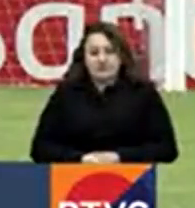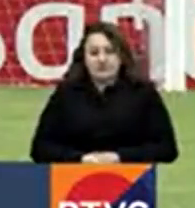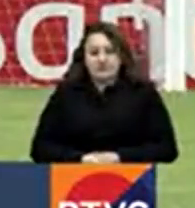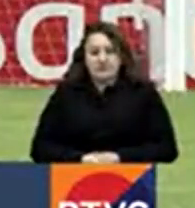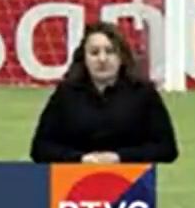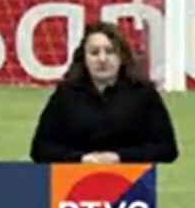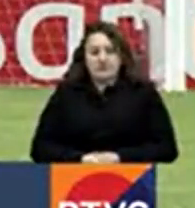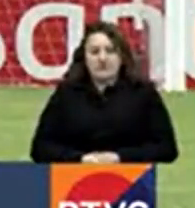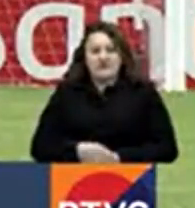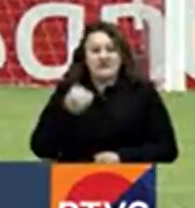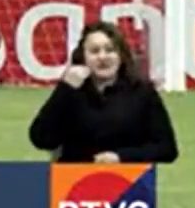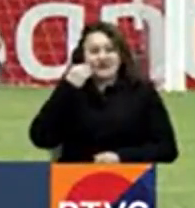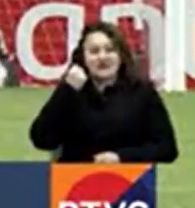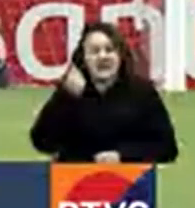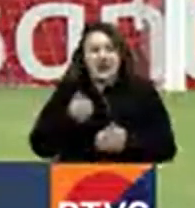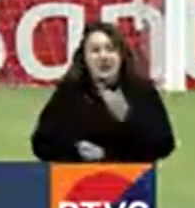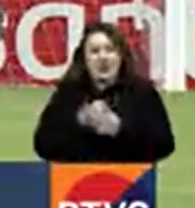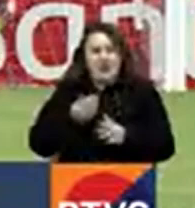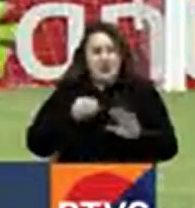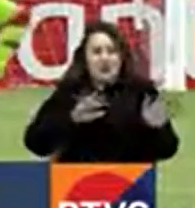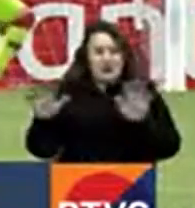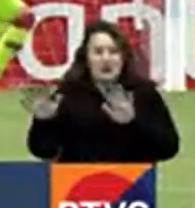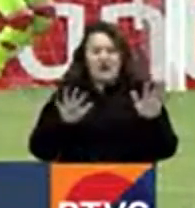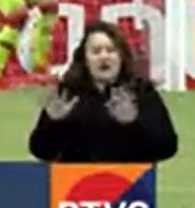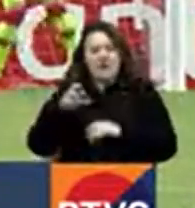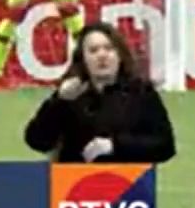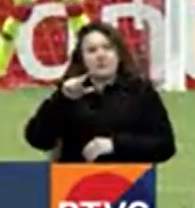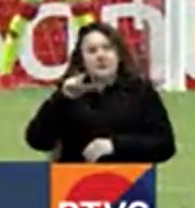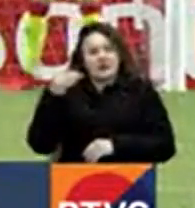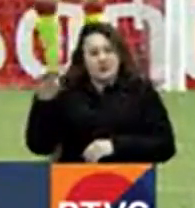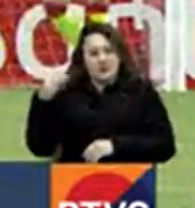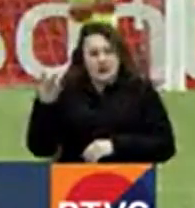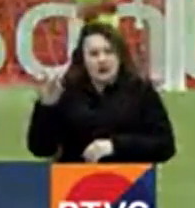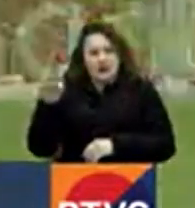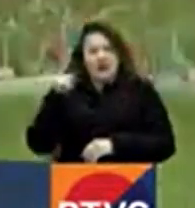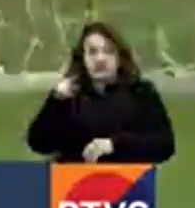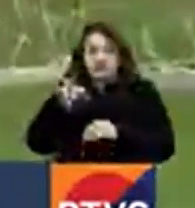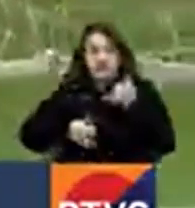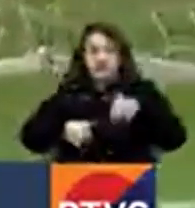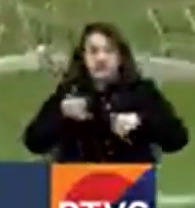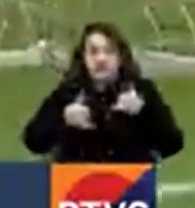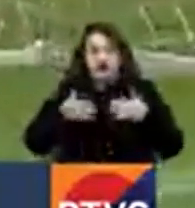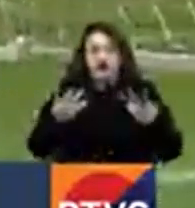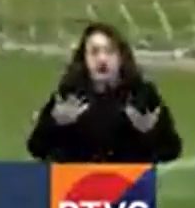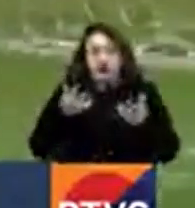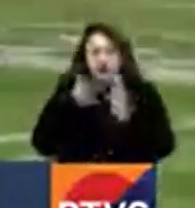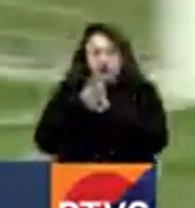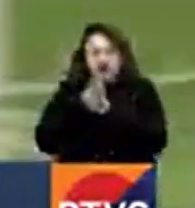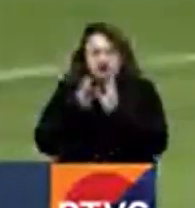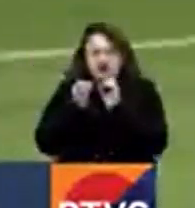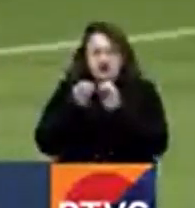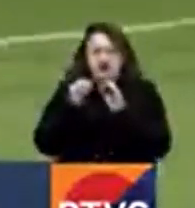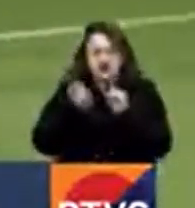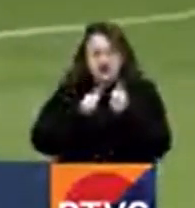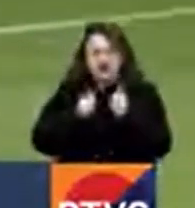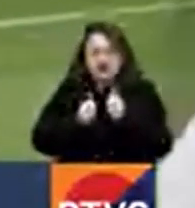Catherine Tapia es la nueva portera de Palmeiras de Brasil. Jugará Copa Libertadores con el Verdao. Detalles en nuestra sección